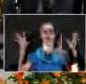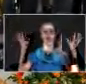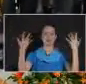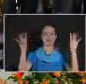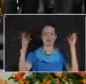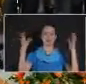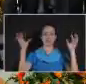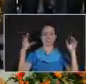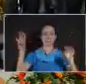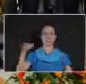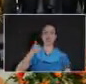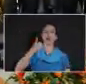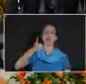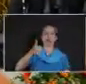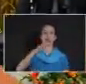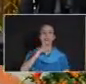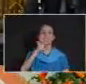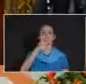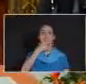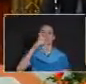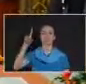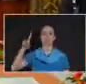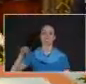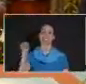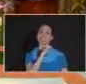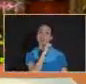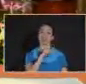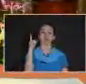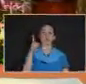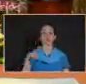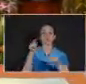Qué bueno es Dios, ¿verdad? Cantemos un himno.